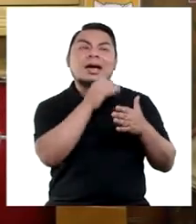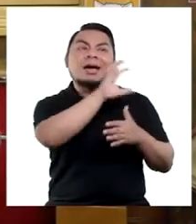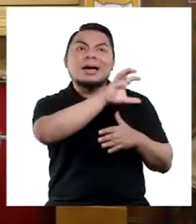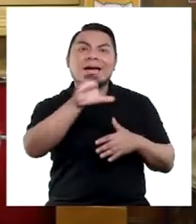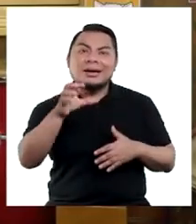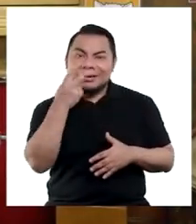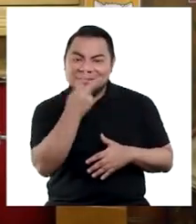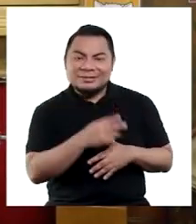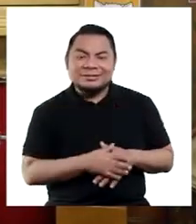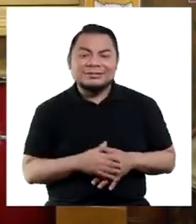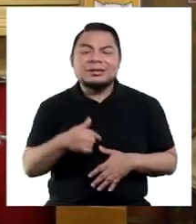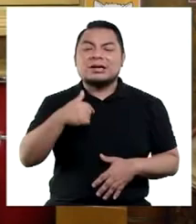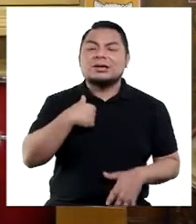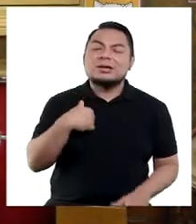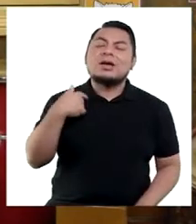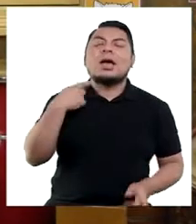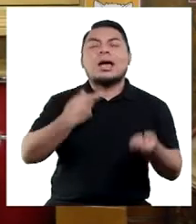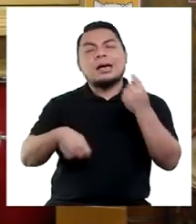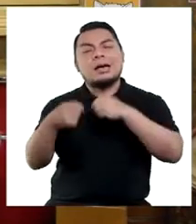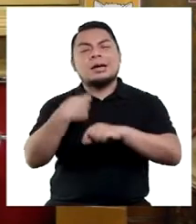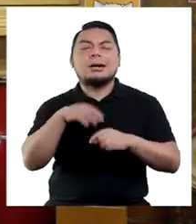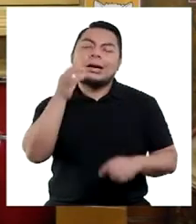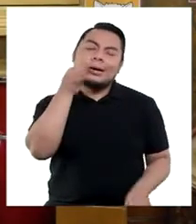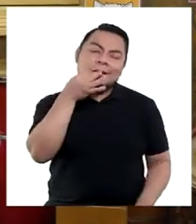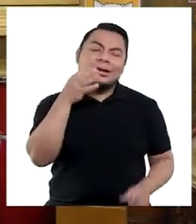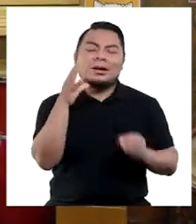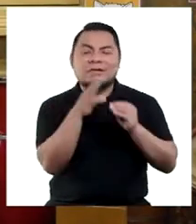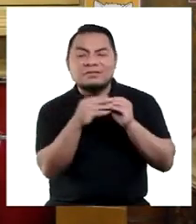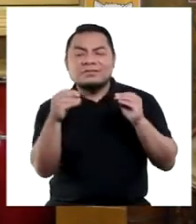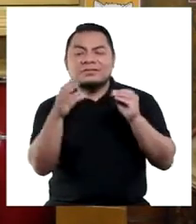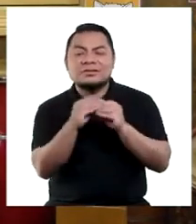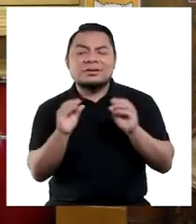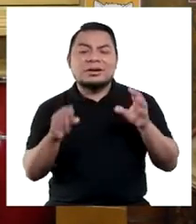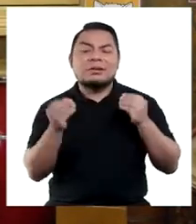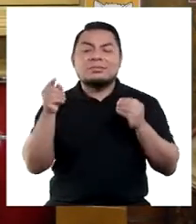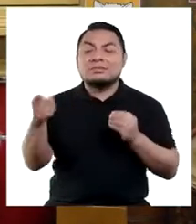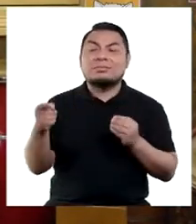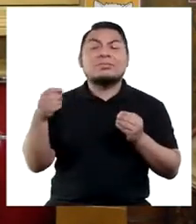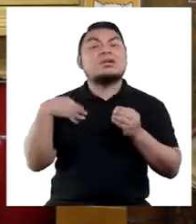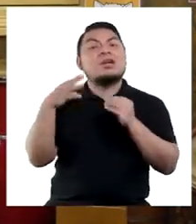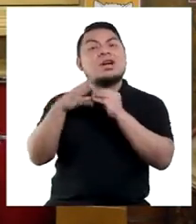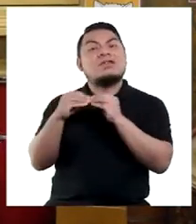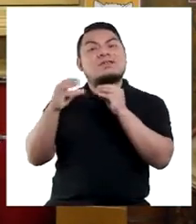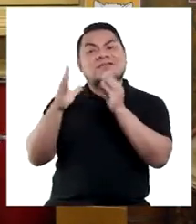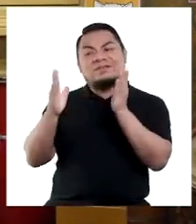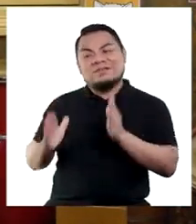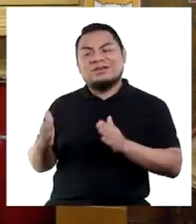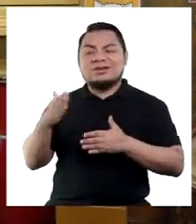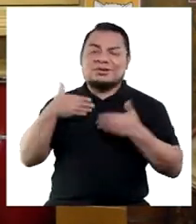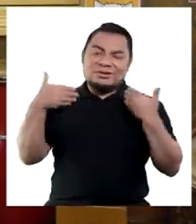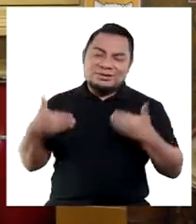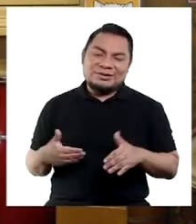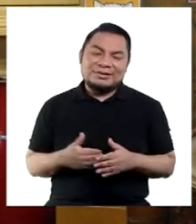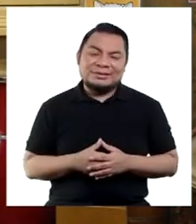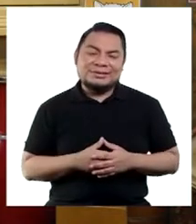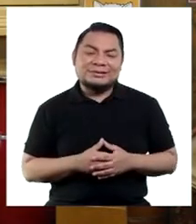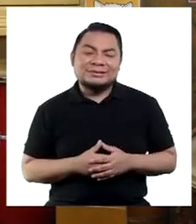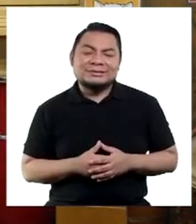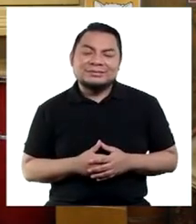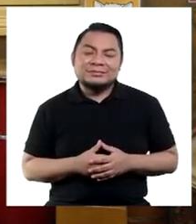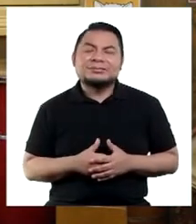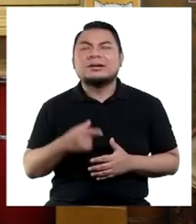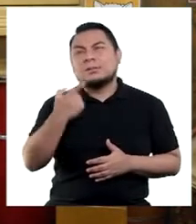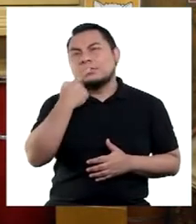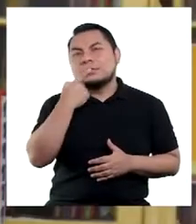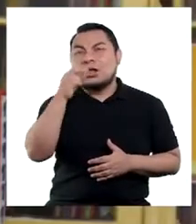imágenes yo vendo ricas frutas porque frutera soy y